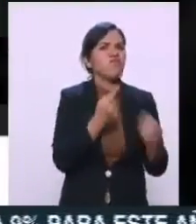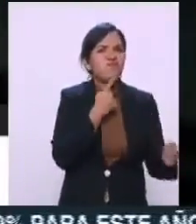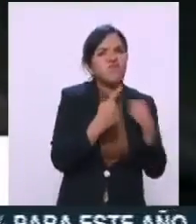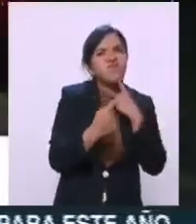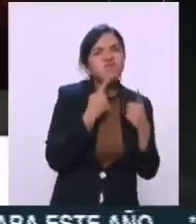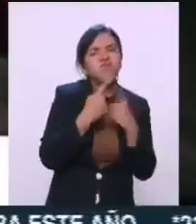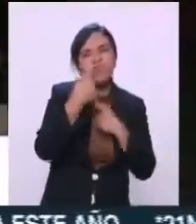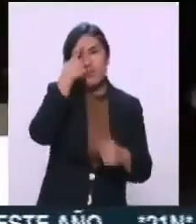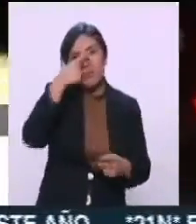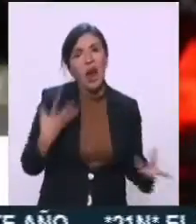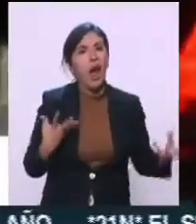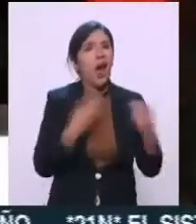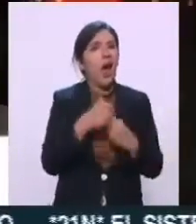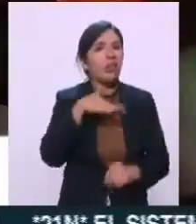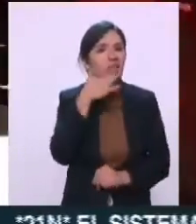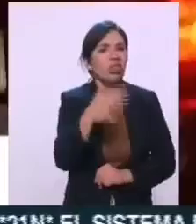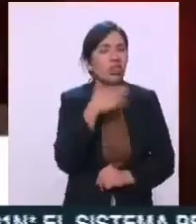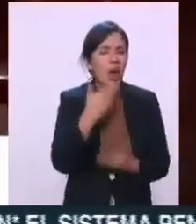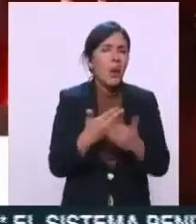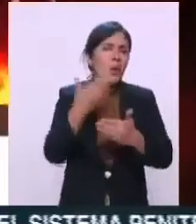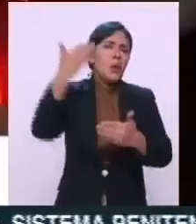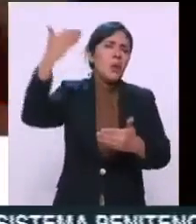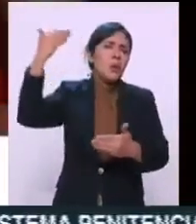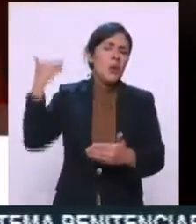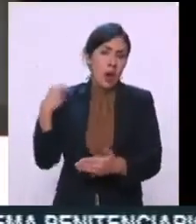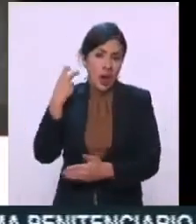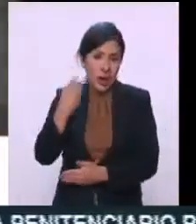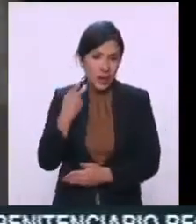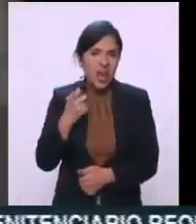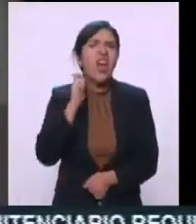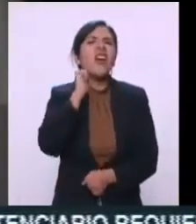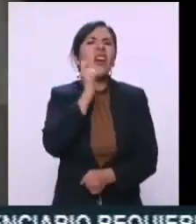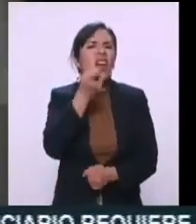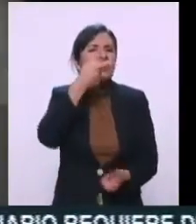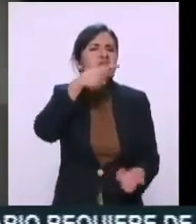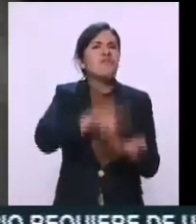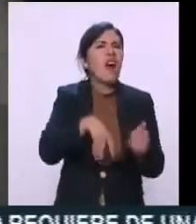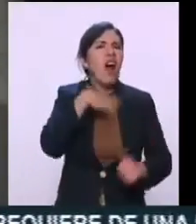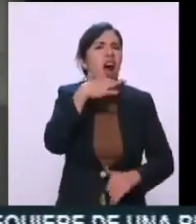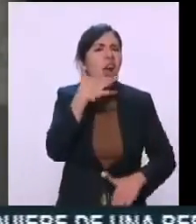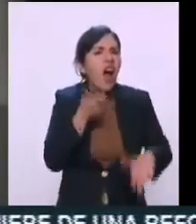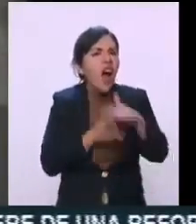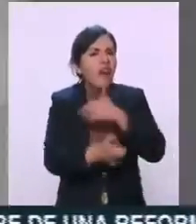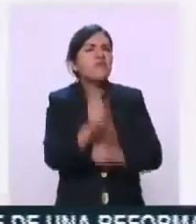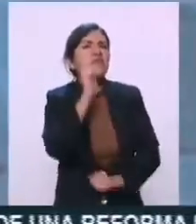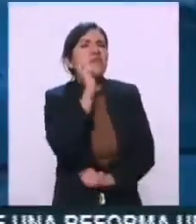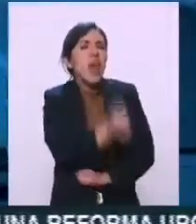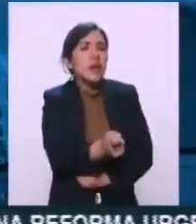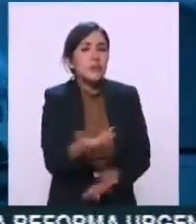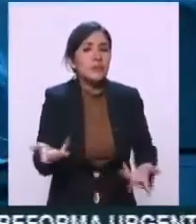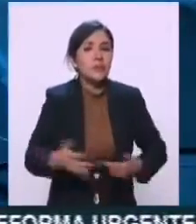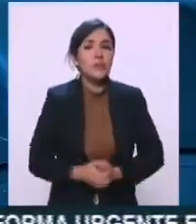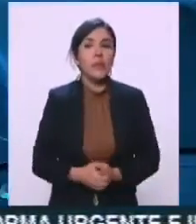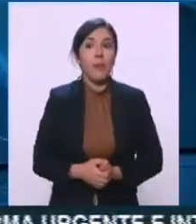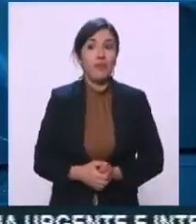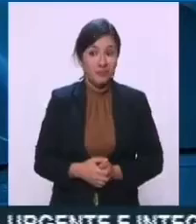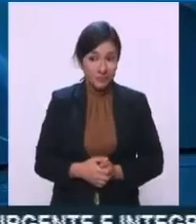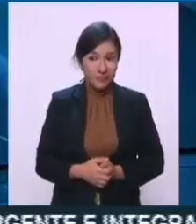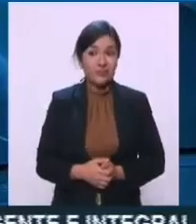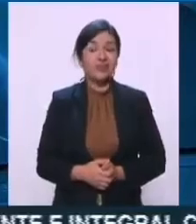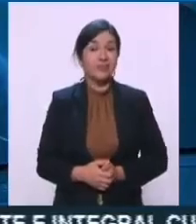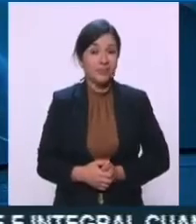han sido sus cómplices a lo largo del tiempo, de en qué consistía su corrupción. Bueno, pues